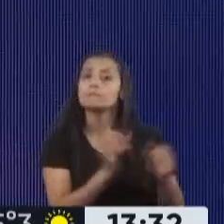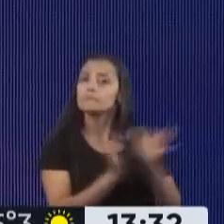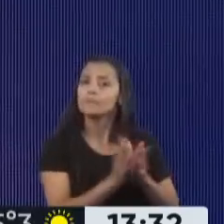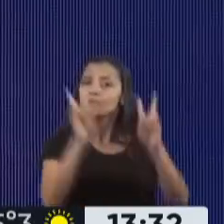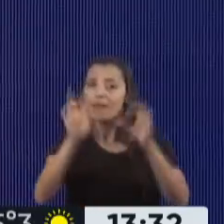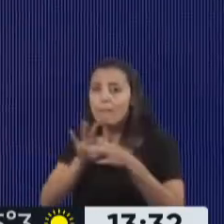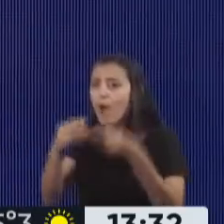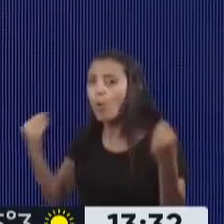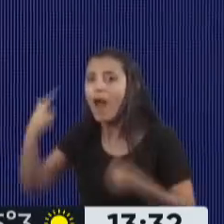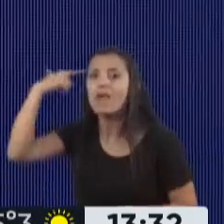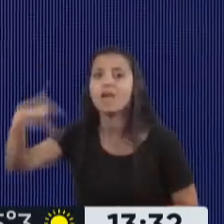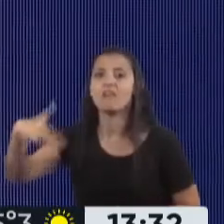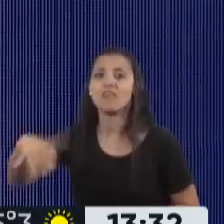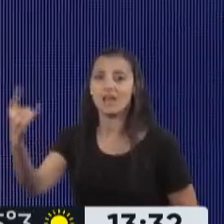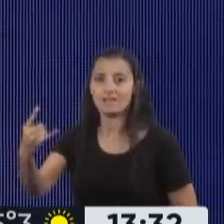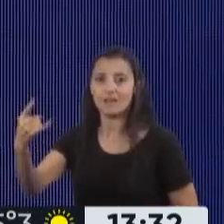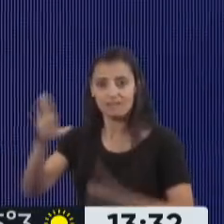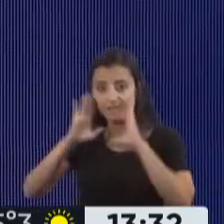es en el tema de inteligencia artificial.